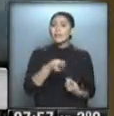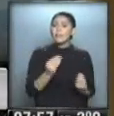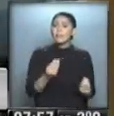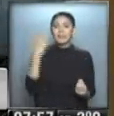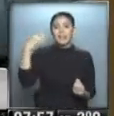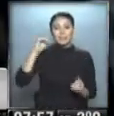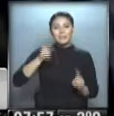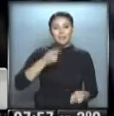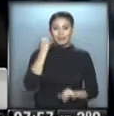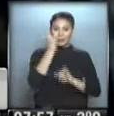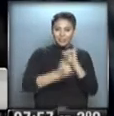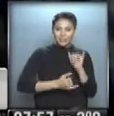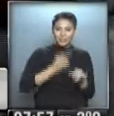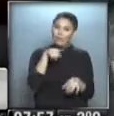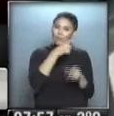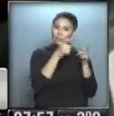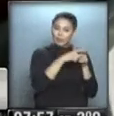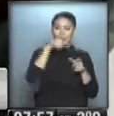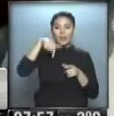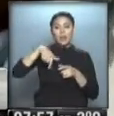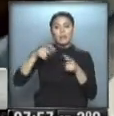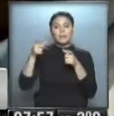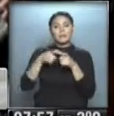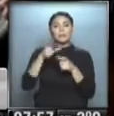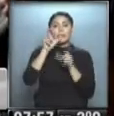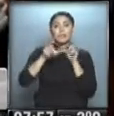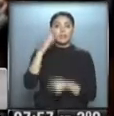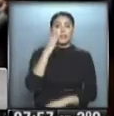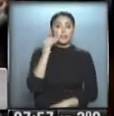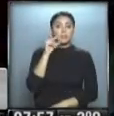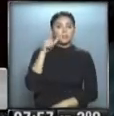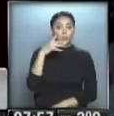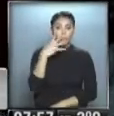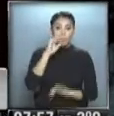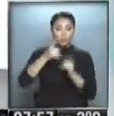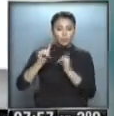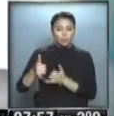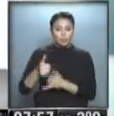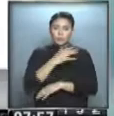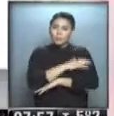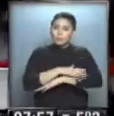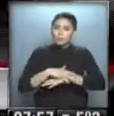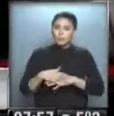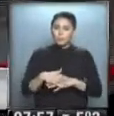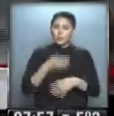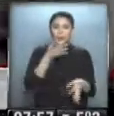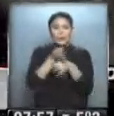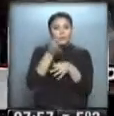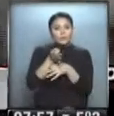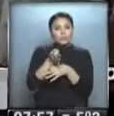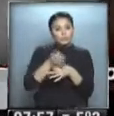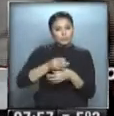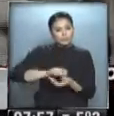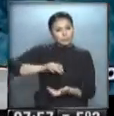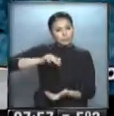estuvimos hablando de la cantábrica en este caso británicos que están recibiendo jóvenes marginales que tuvieron una educación y una juventud un